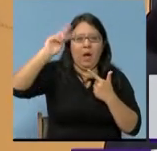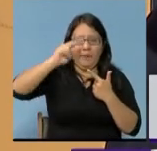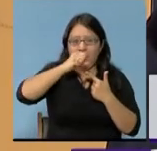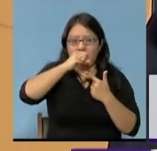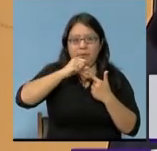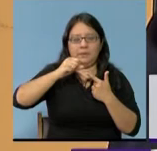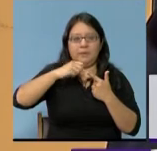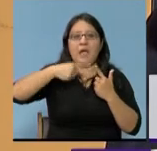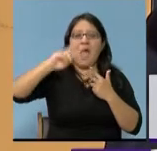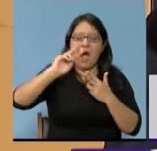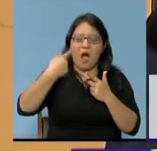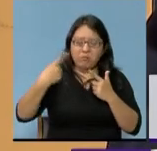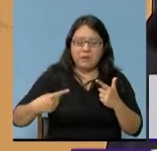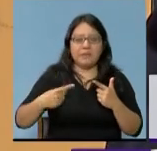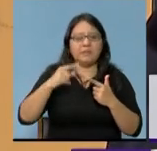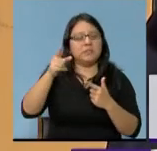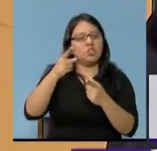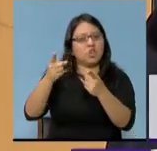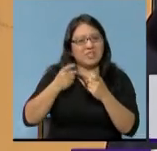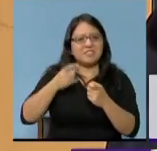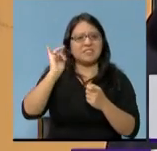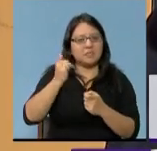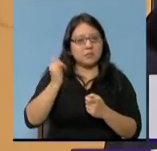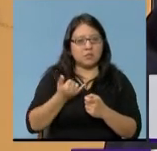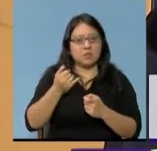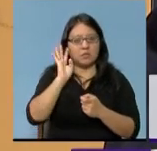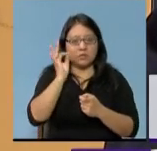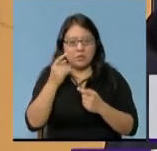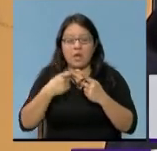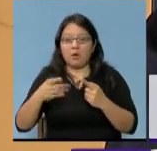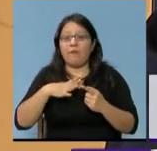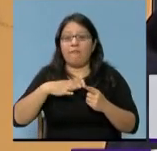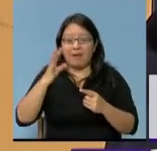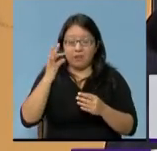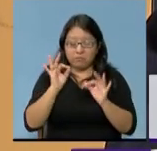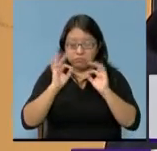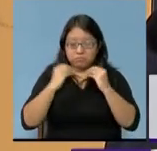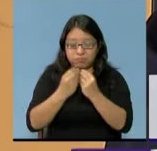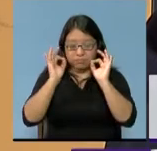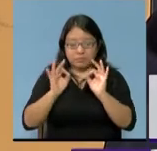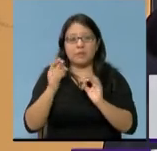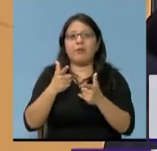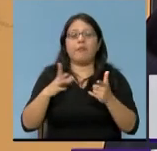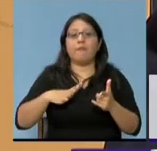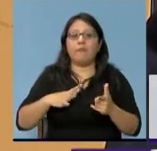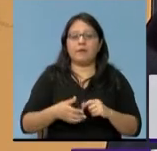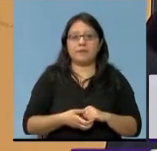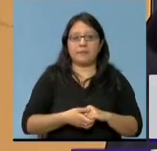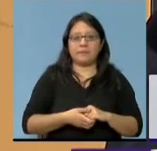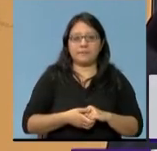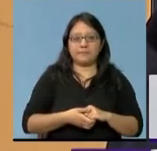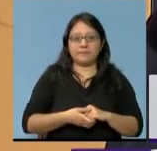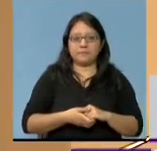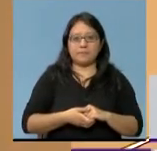mucho que influir en todo esto las tarifas todavía no las tenemos resuelta también entendemos que dada la